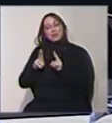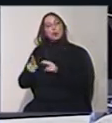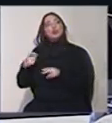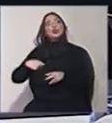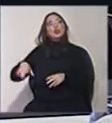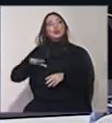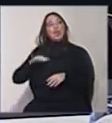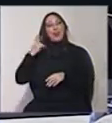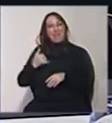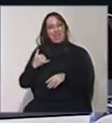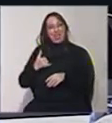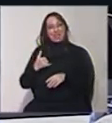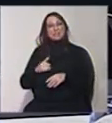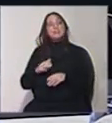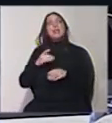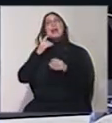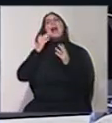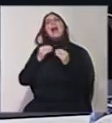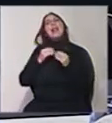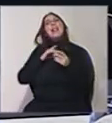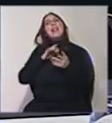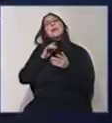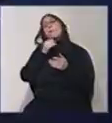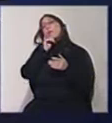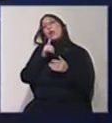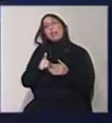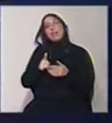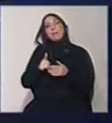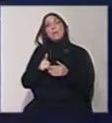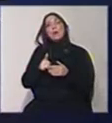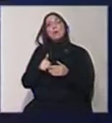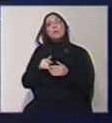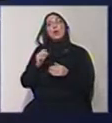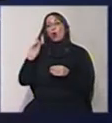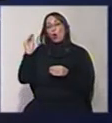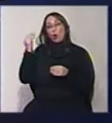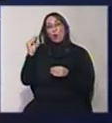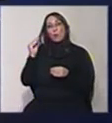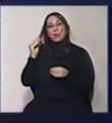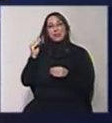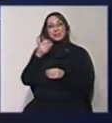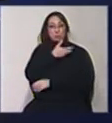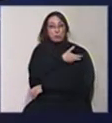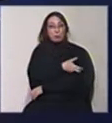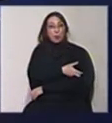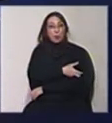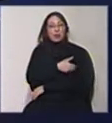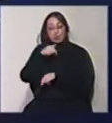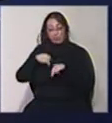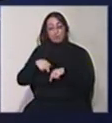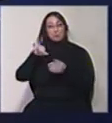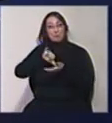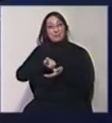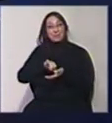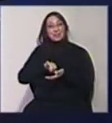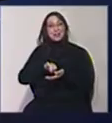existiendo en nuestro país. La situación que se da, por ejemplo, con jóvenes y jóvenes pobres de nuestro país, que son